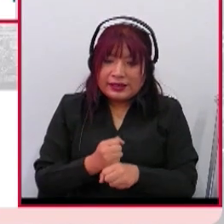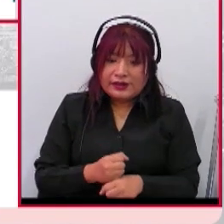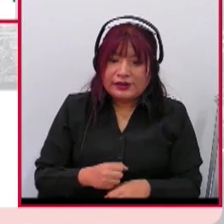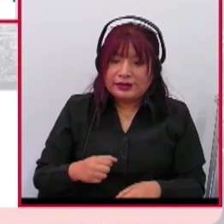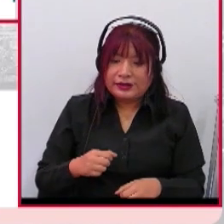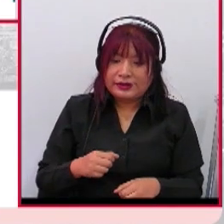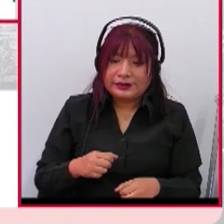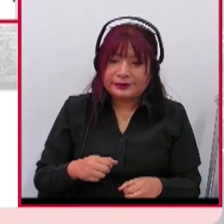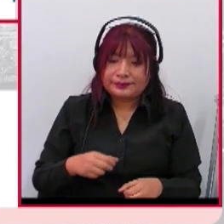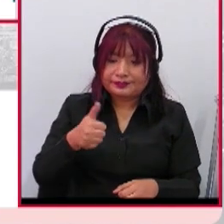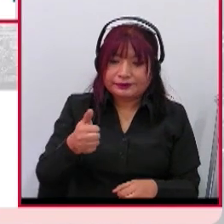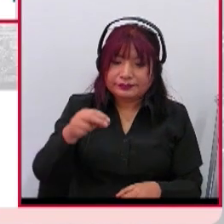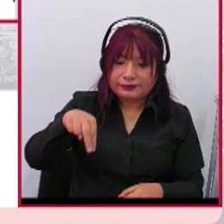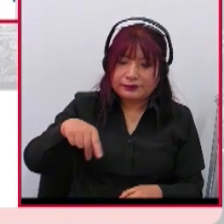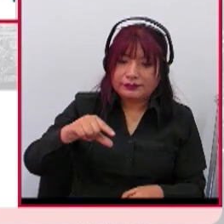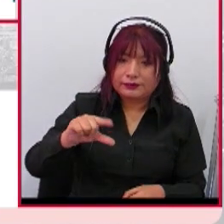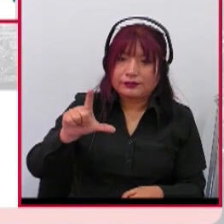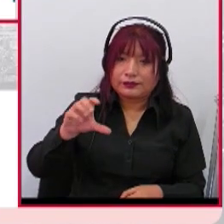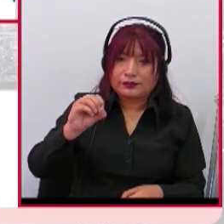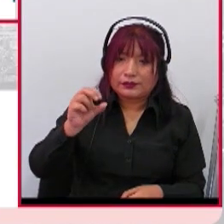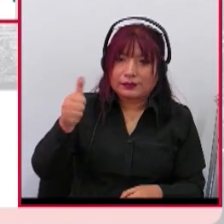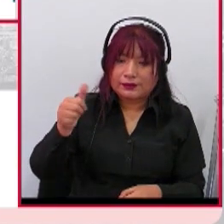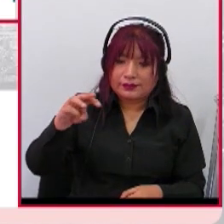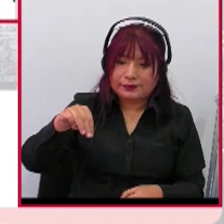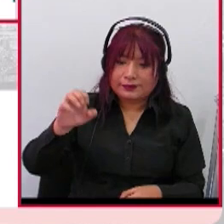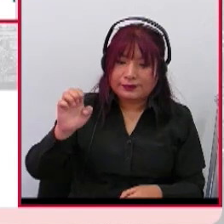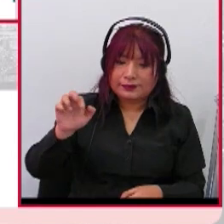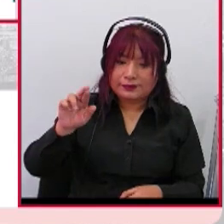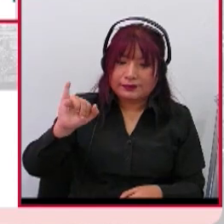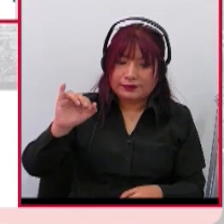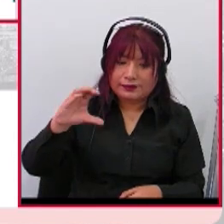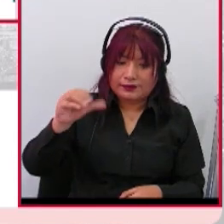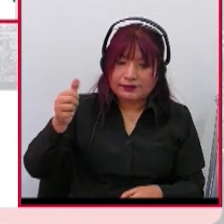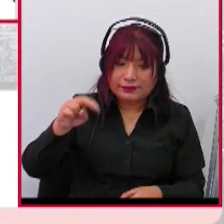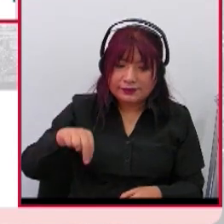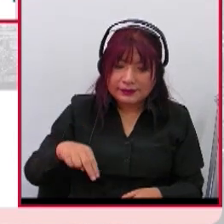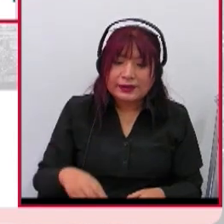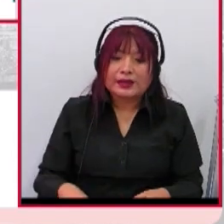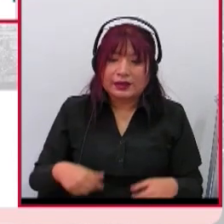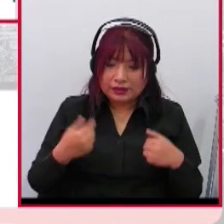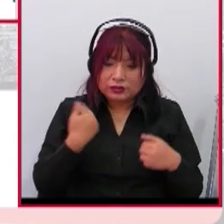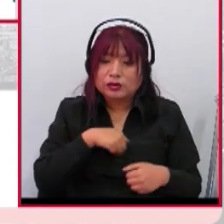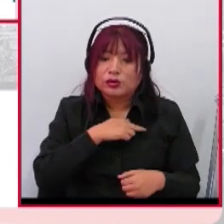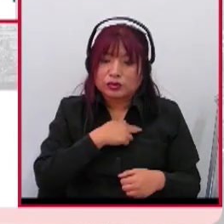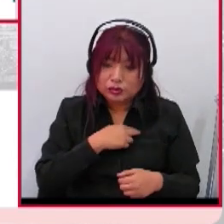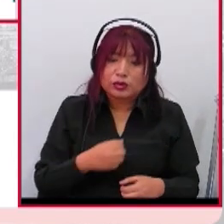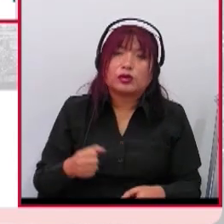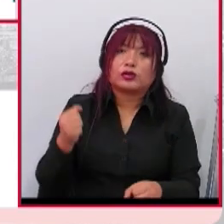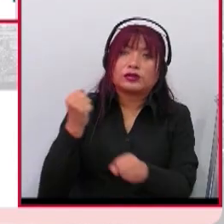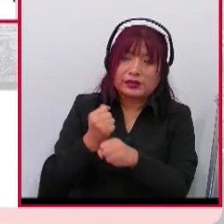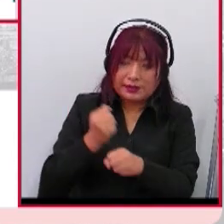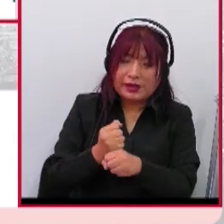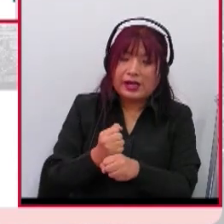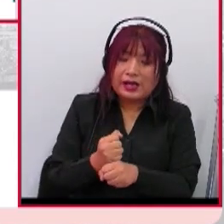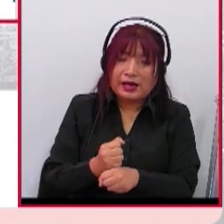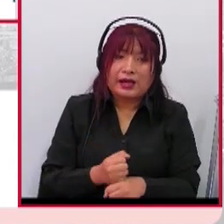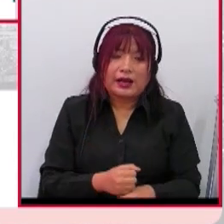trabajo. Los procedimientos fueron diseñados, no los delegamos a una tercera compañía, los hicimos nosotros en casa.